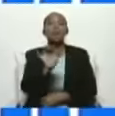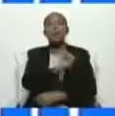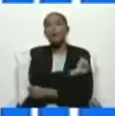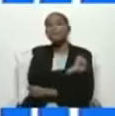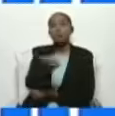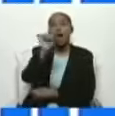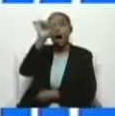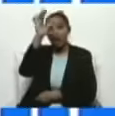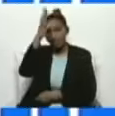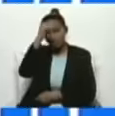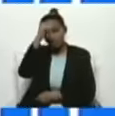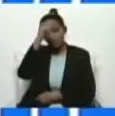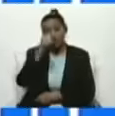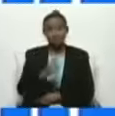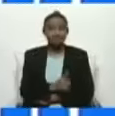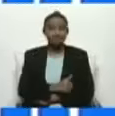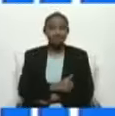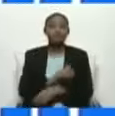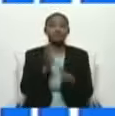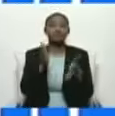63%.